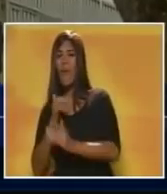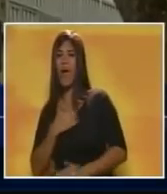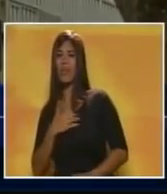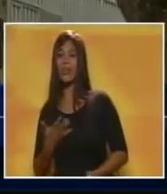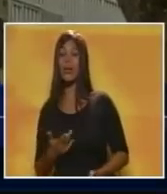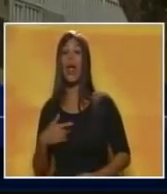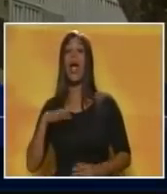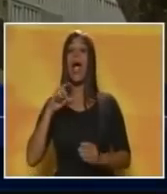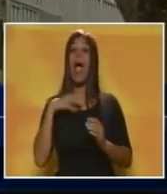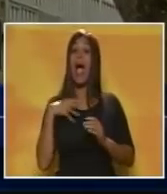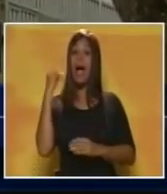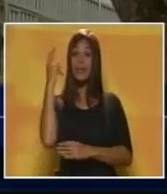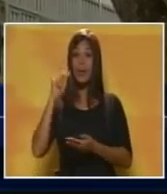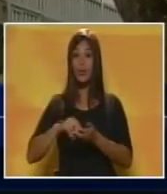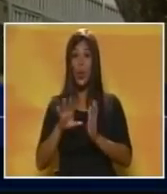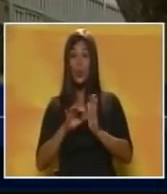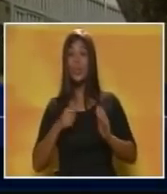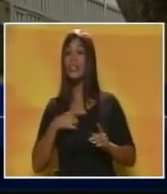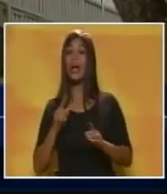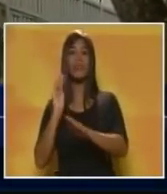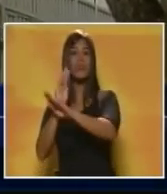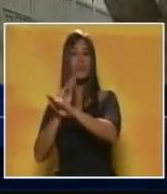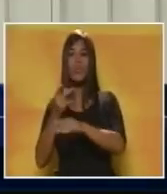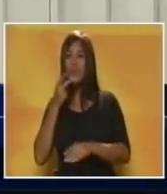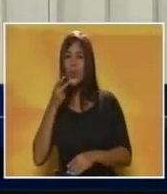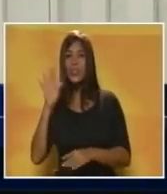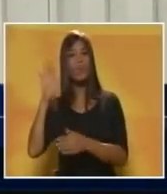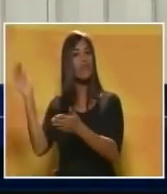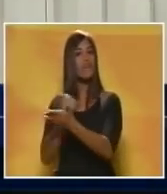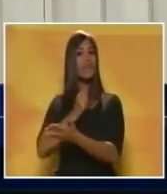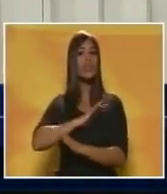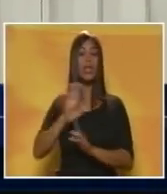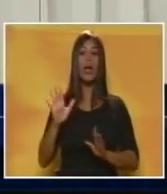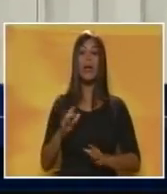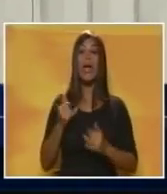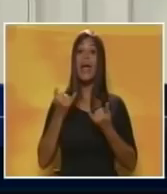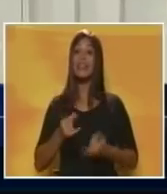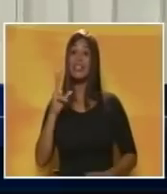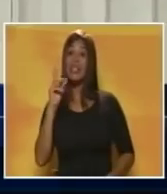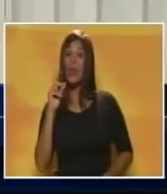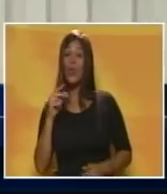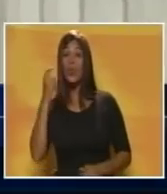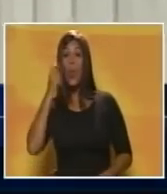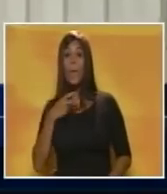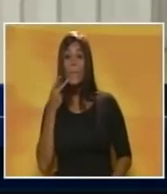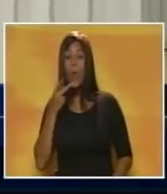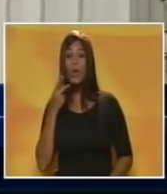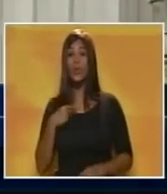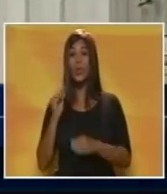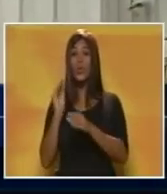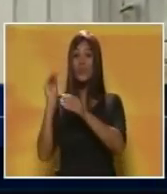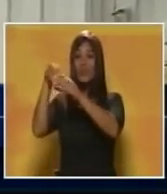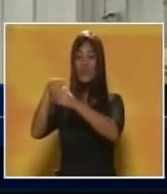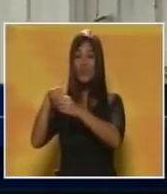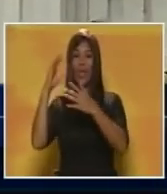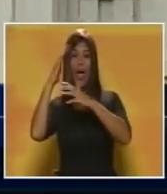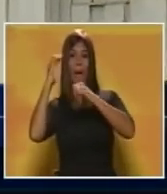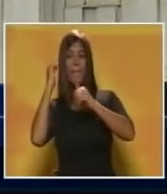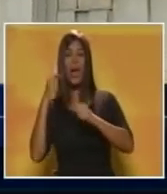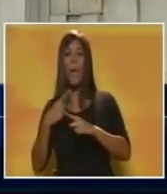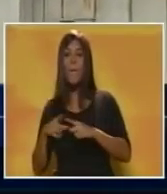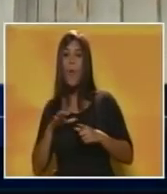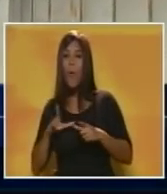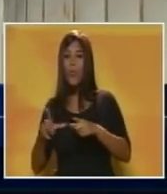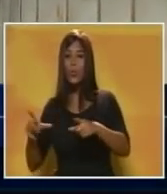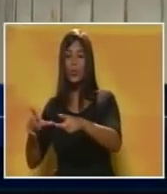Nacional Constituyente ya lo había despojado de su inmunidad parlamentaria. Es el segundo parlamentario que se resguarda en una residencia